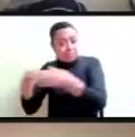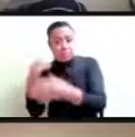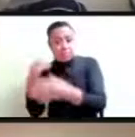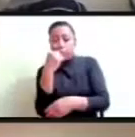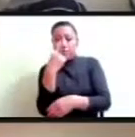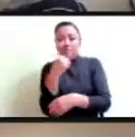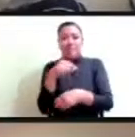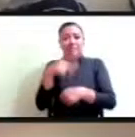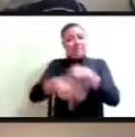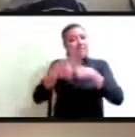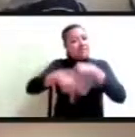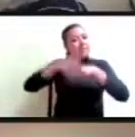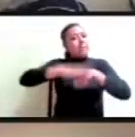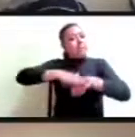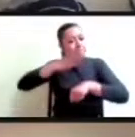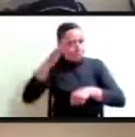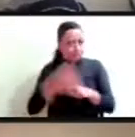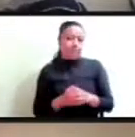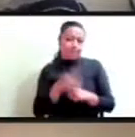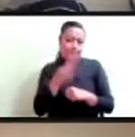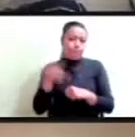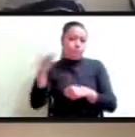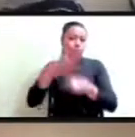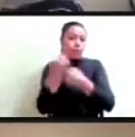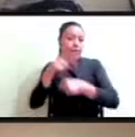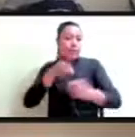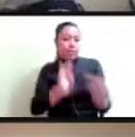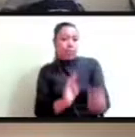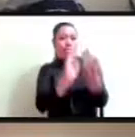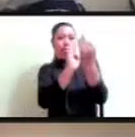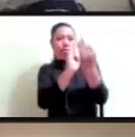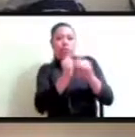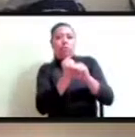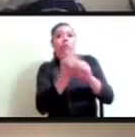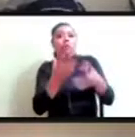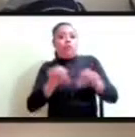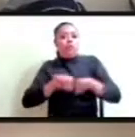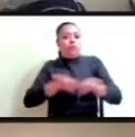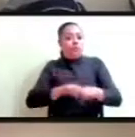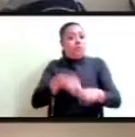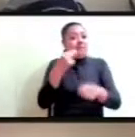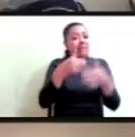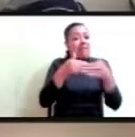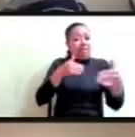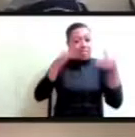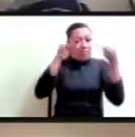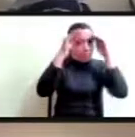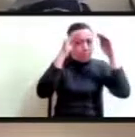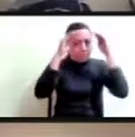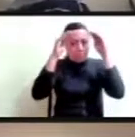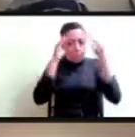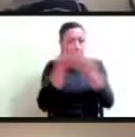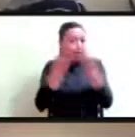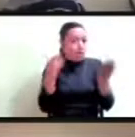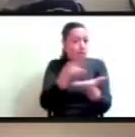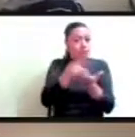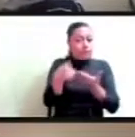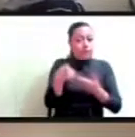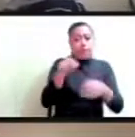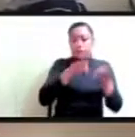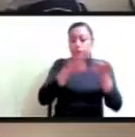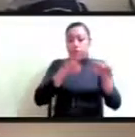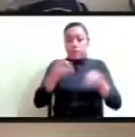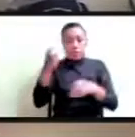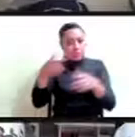la delincuencia que sea bien pensada y sobre los derechos laborales lastimados de este sector.